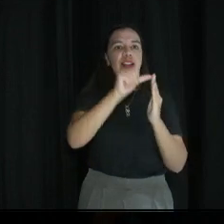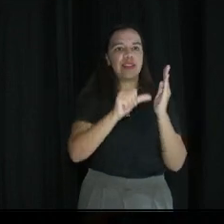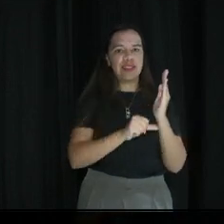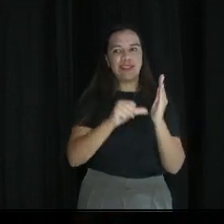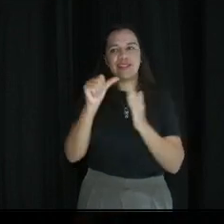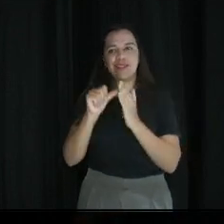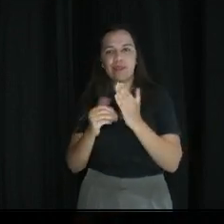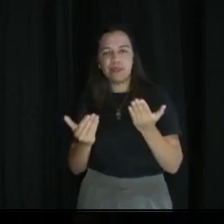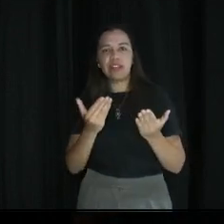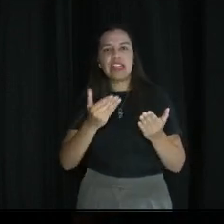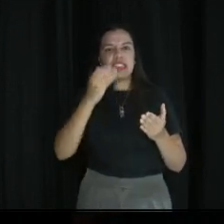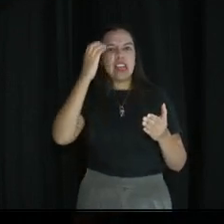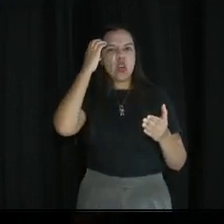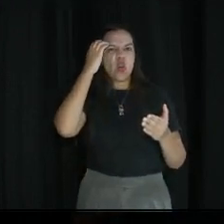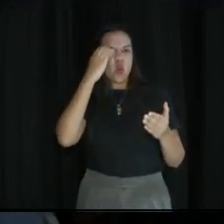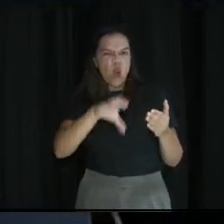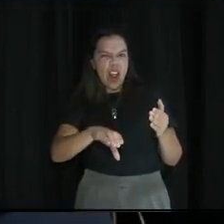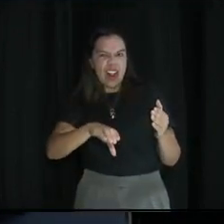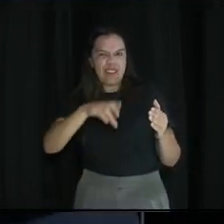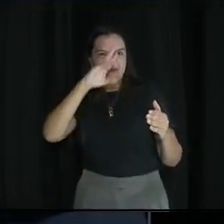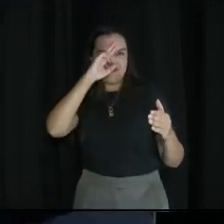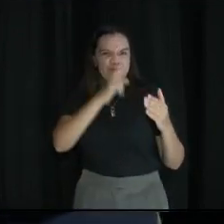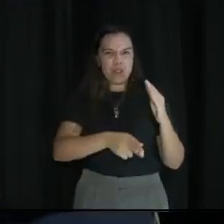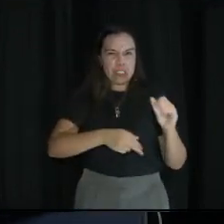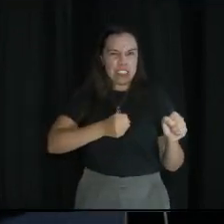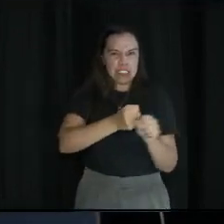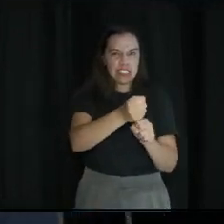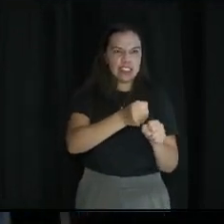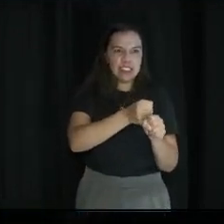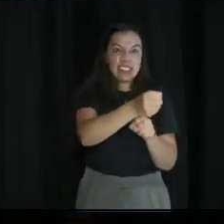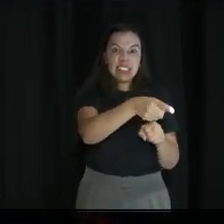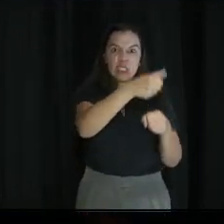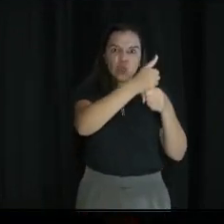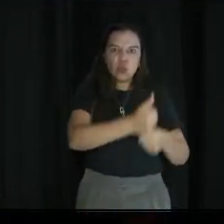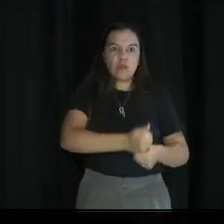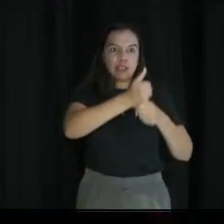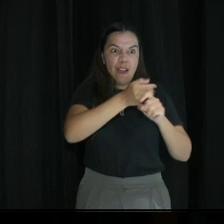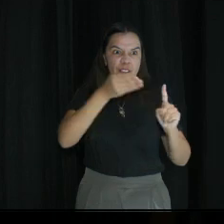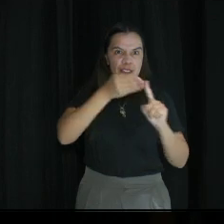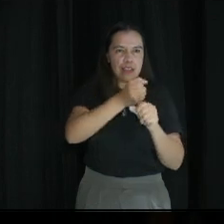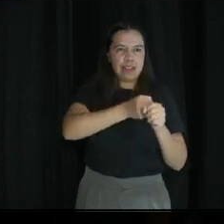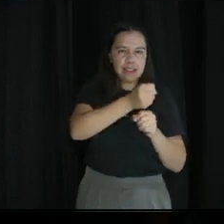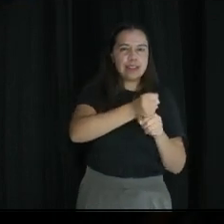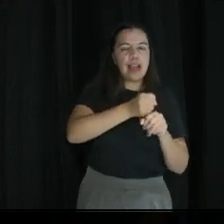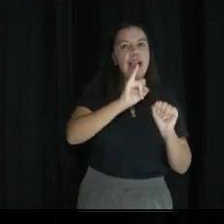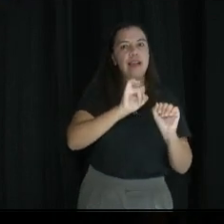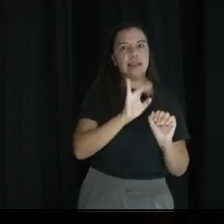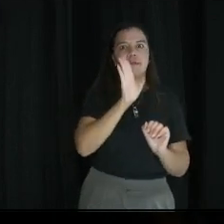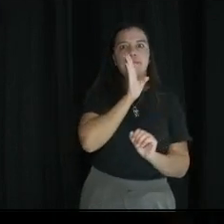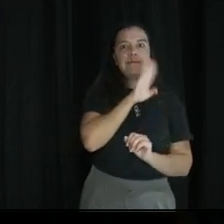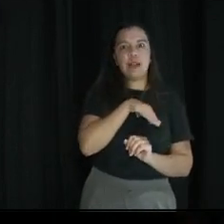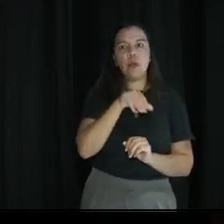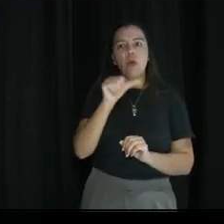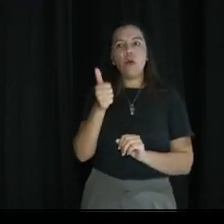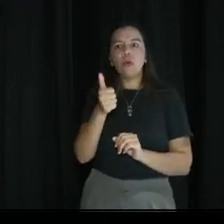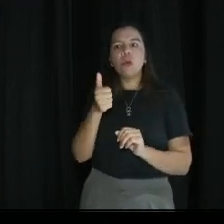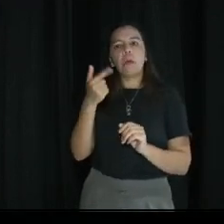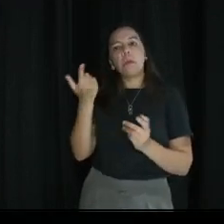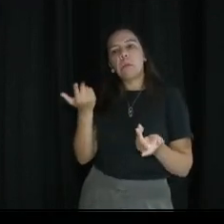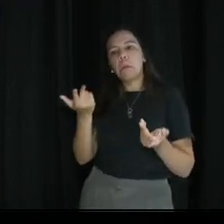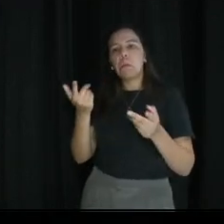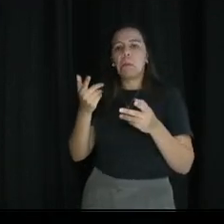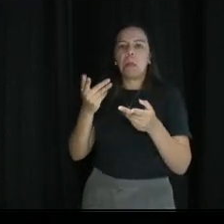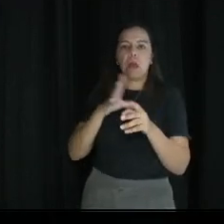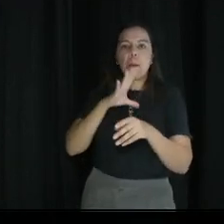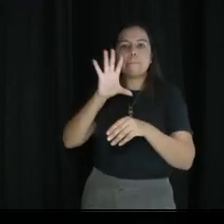animal, siempre y cuando se busca lastimar a un ejemplar, sin embargo, hay sus excepciones, como lo es en este tipo de